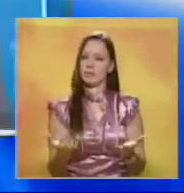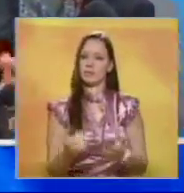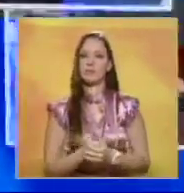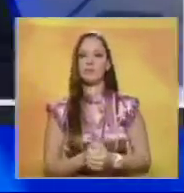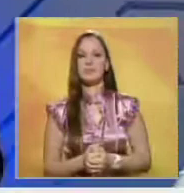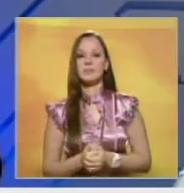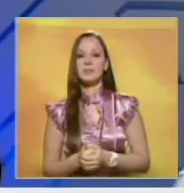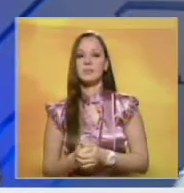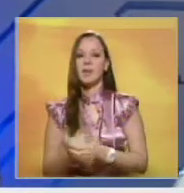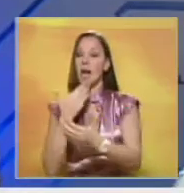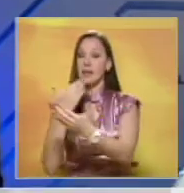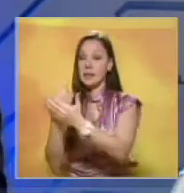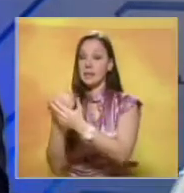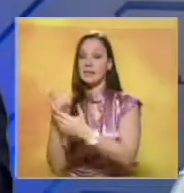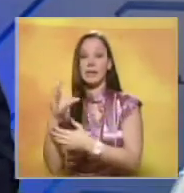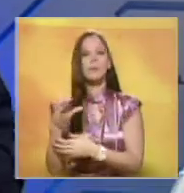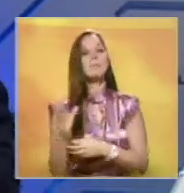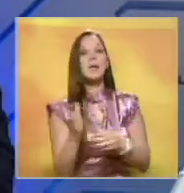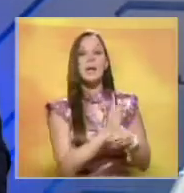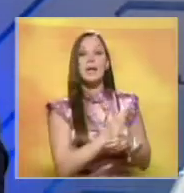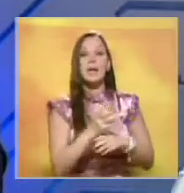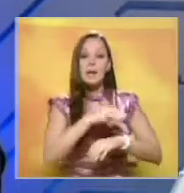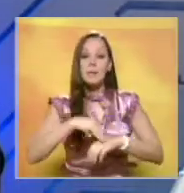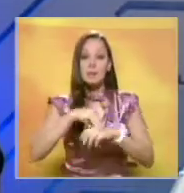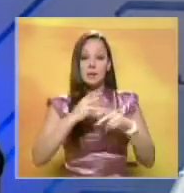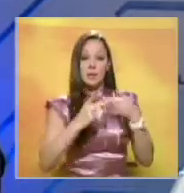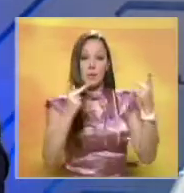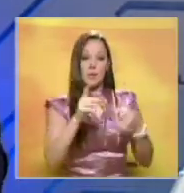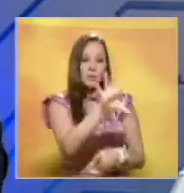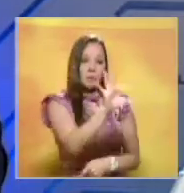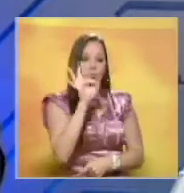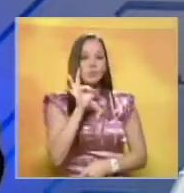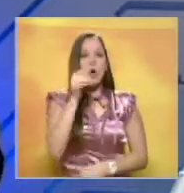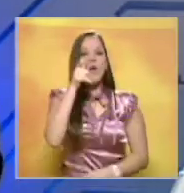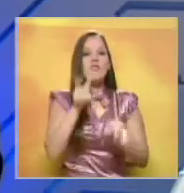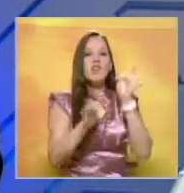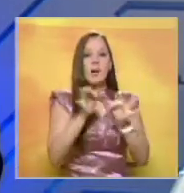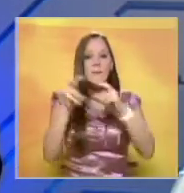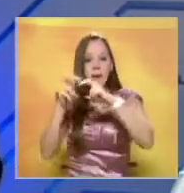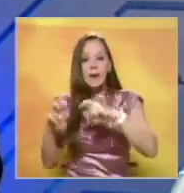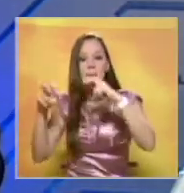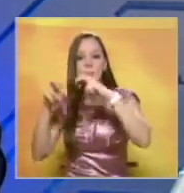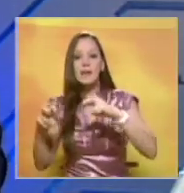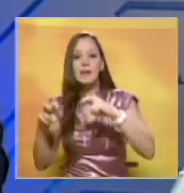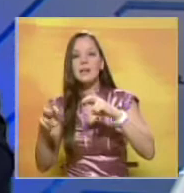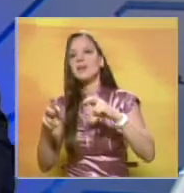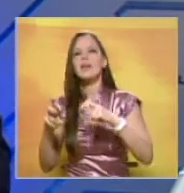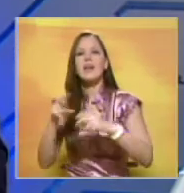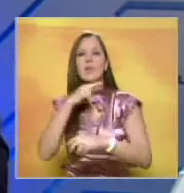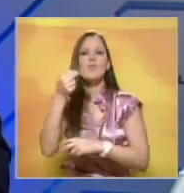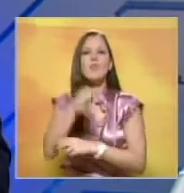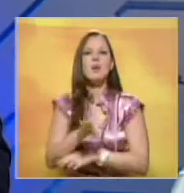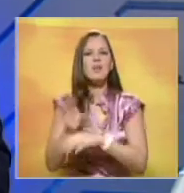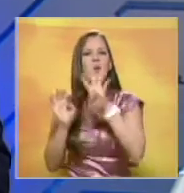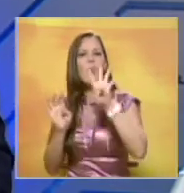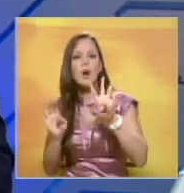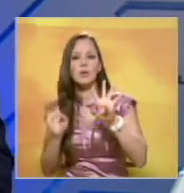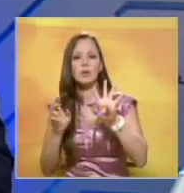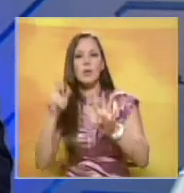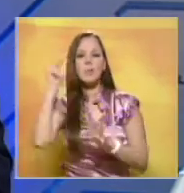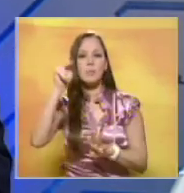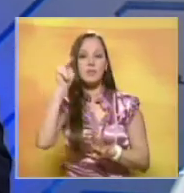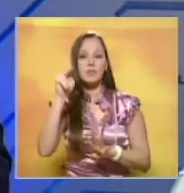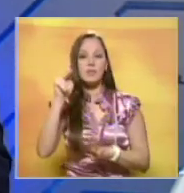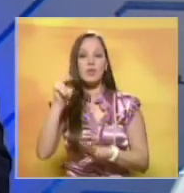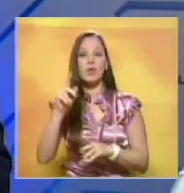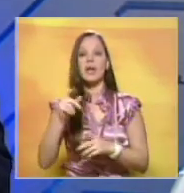Muchísimas gracias, Claudia, por este contacto. El Ministerio Público comisionó a un fiscal para que investigue la muerte de 4 profesores de la Universidad Nacional